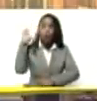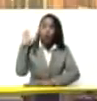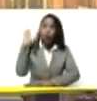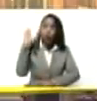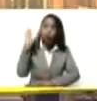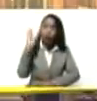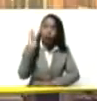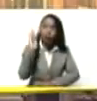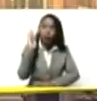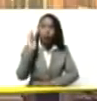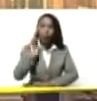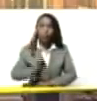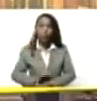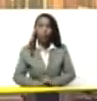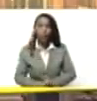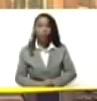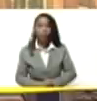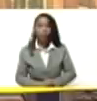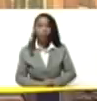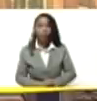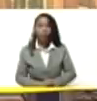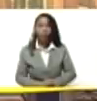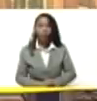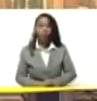gobernador del estado zulia